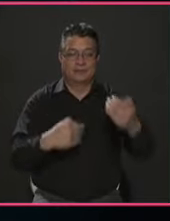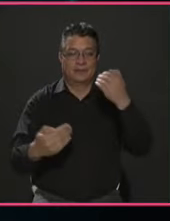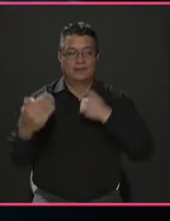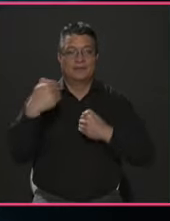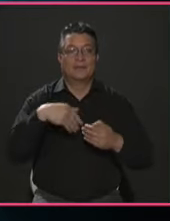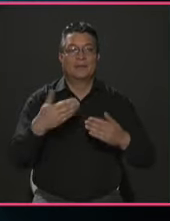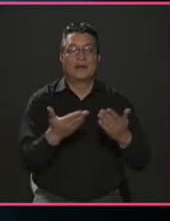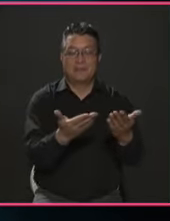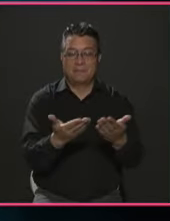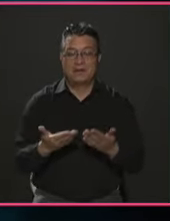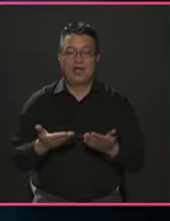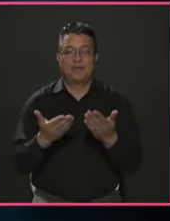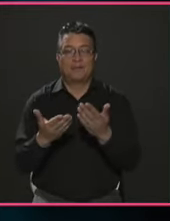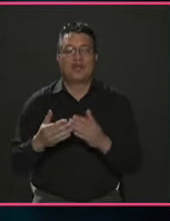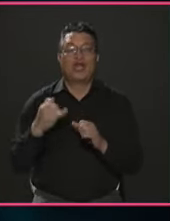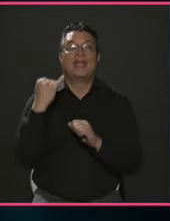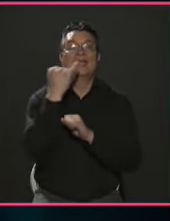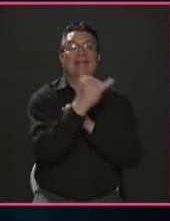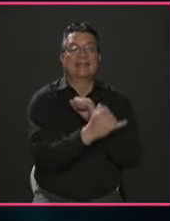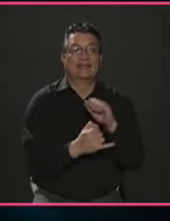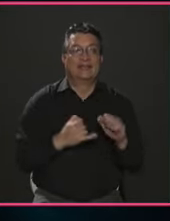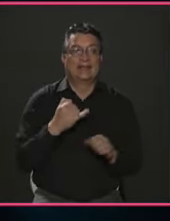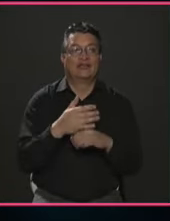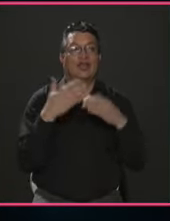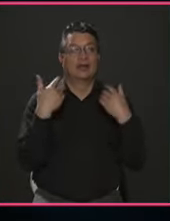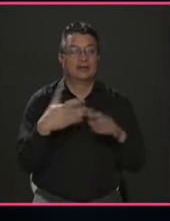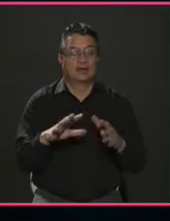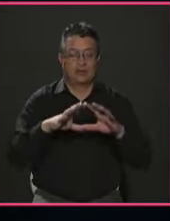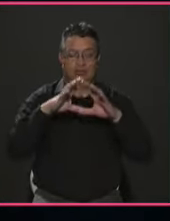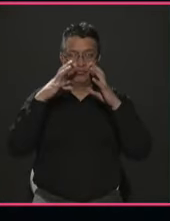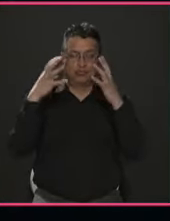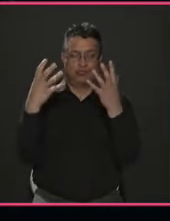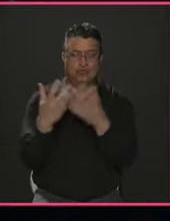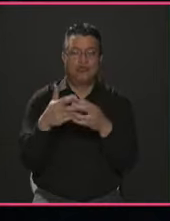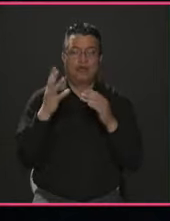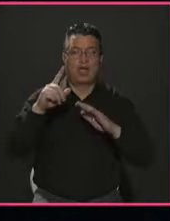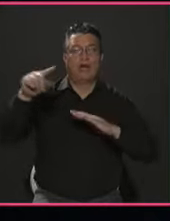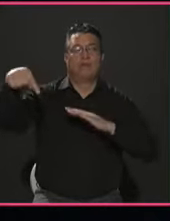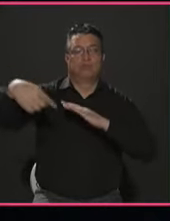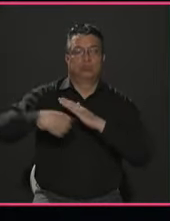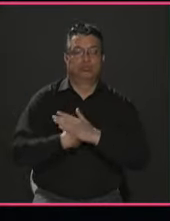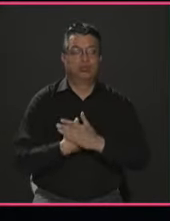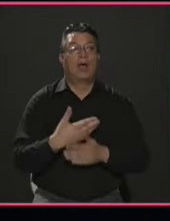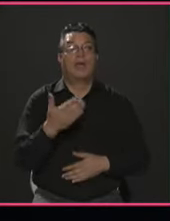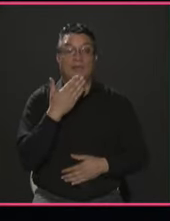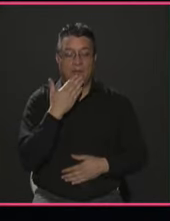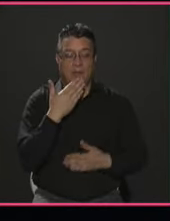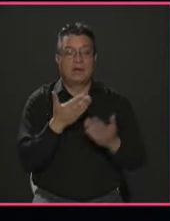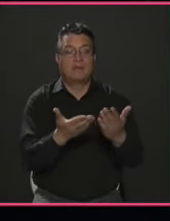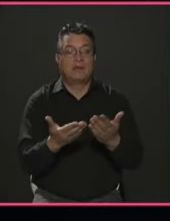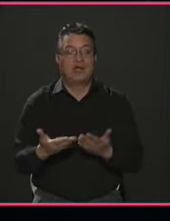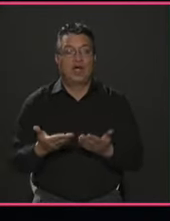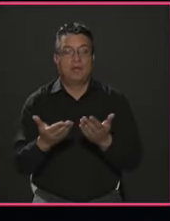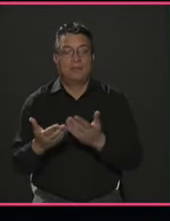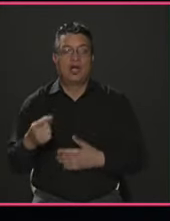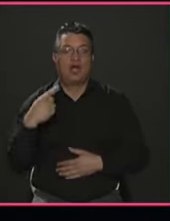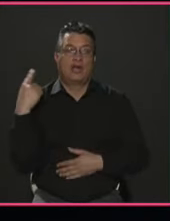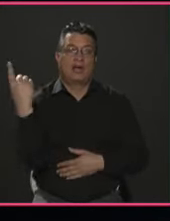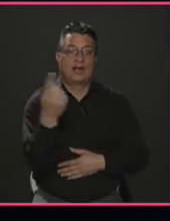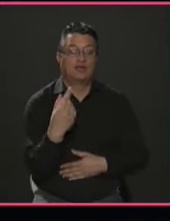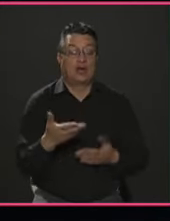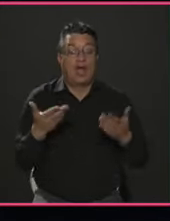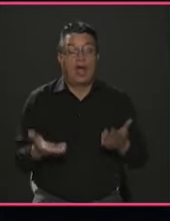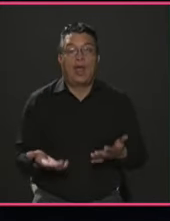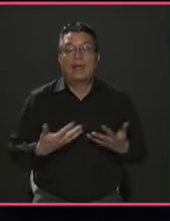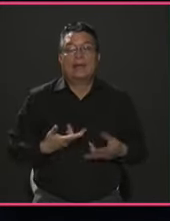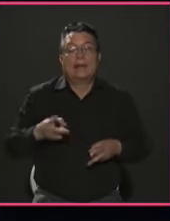invitados internacionales que han atravesado una parte del planeta para estar acá y también a nuestros invitados nacionales Y ahora qué